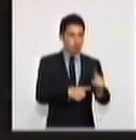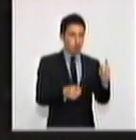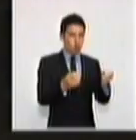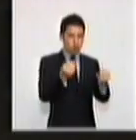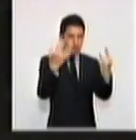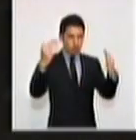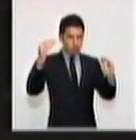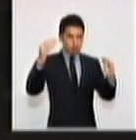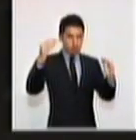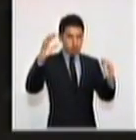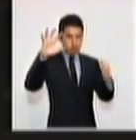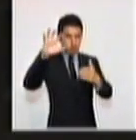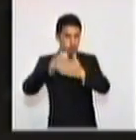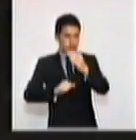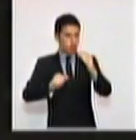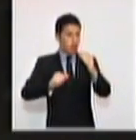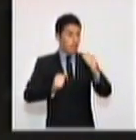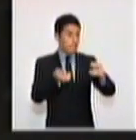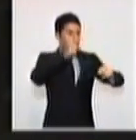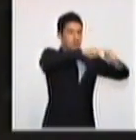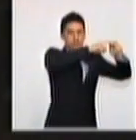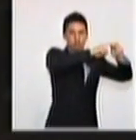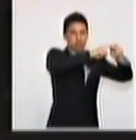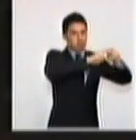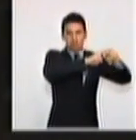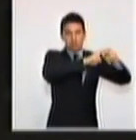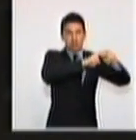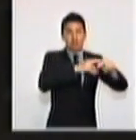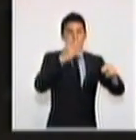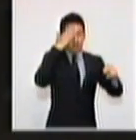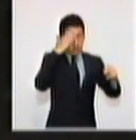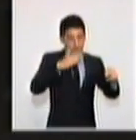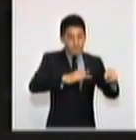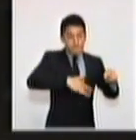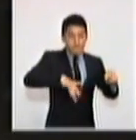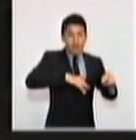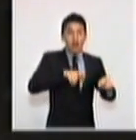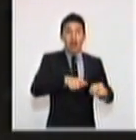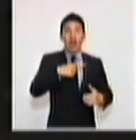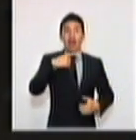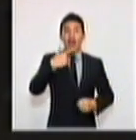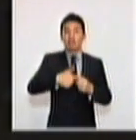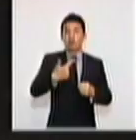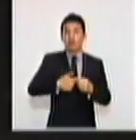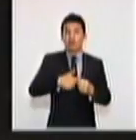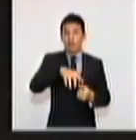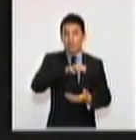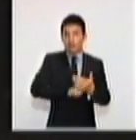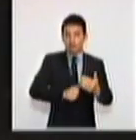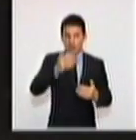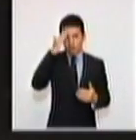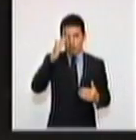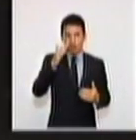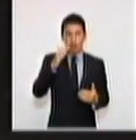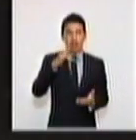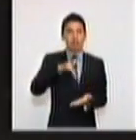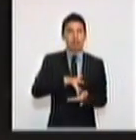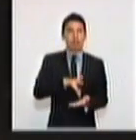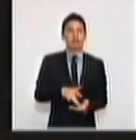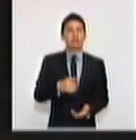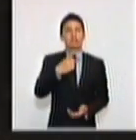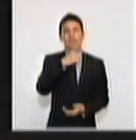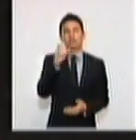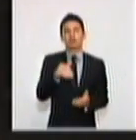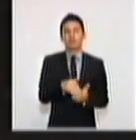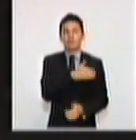dan. El gobierno está reconociendo, sin contar el hueco del impuesto a la gasolina, está reconociendo un déficit promedio de 600